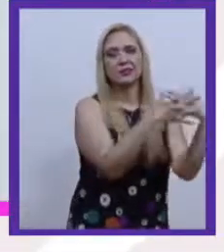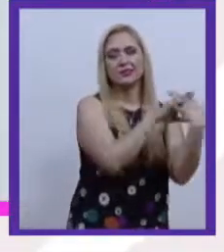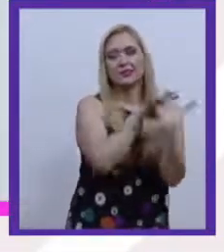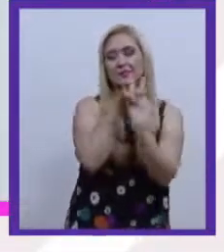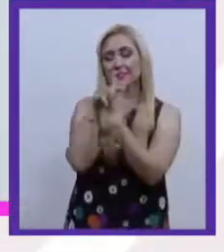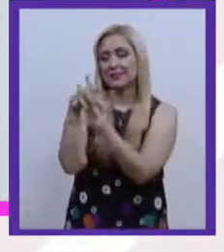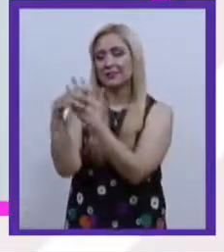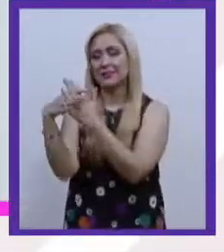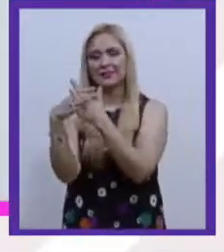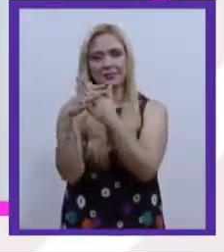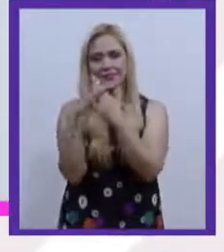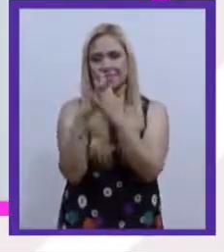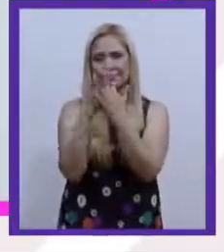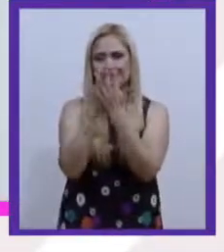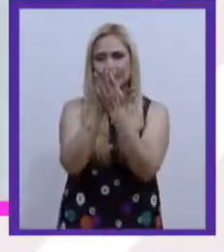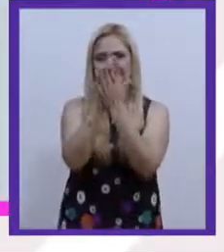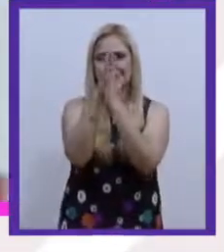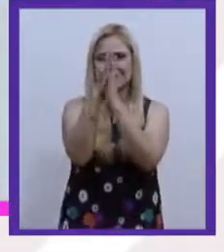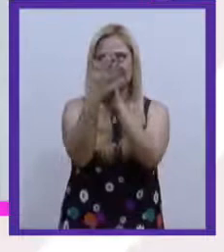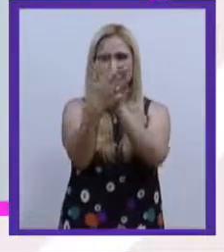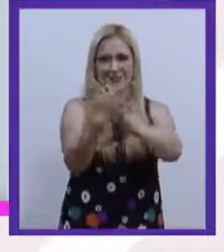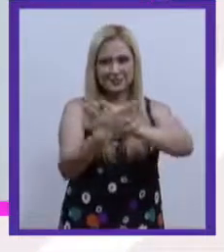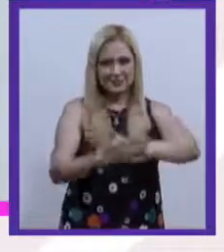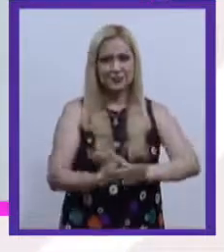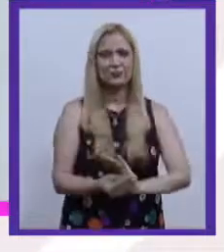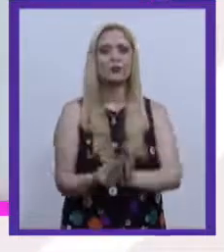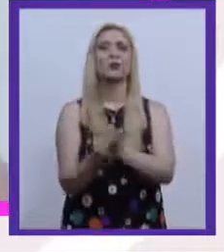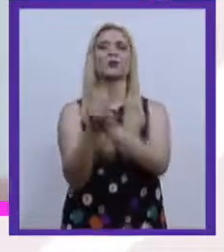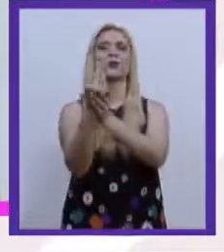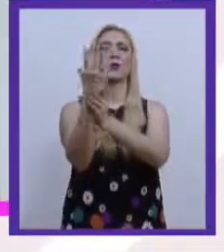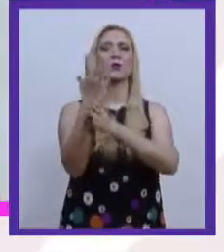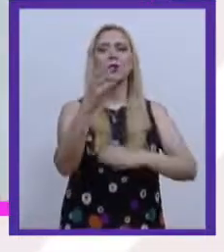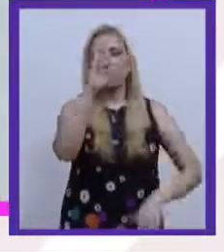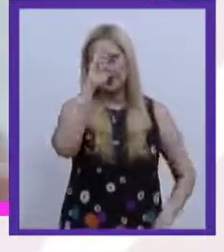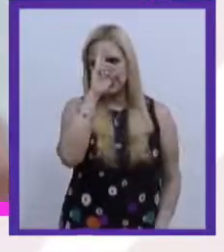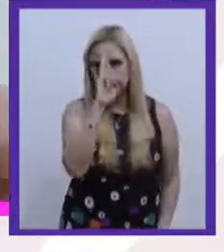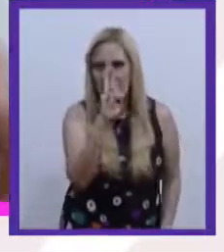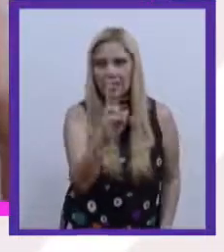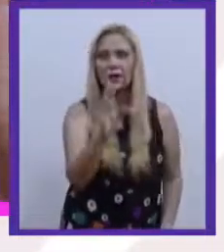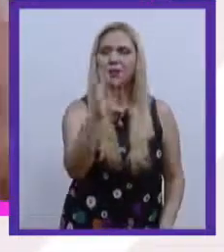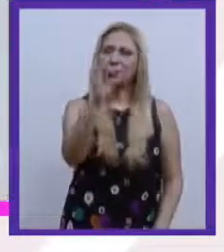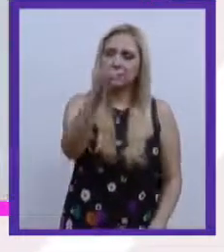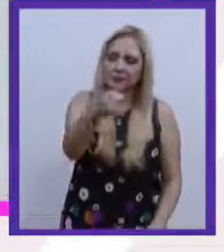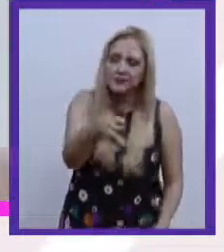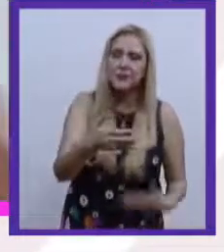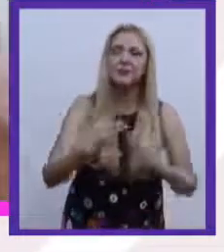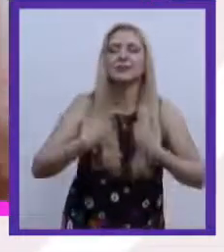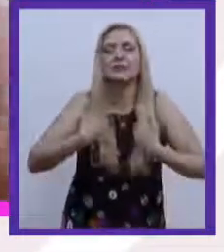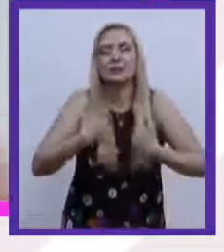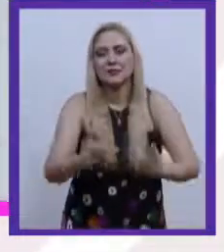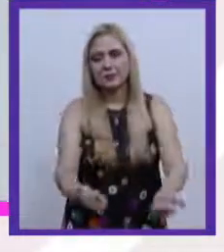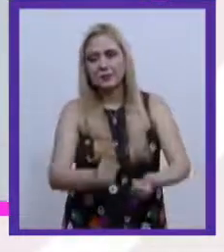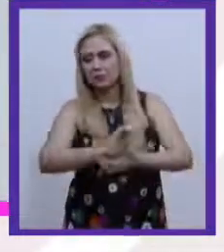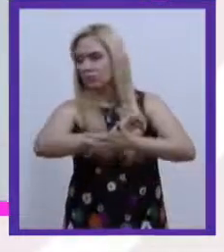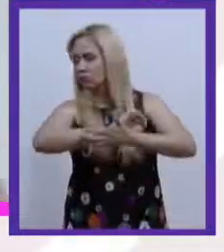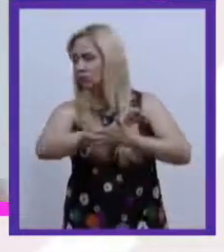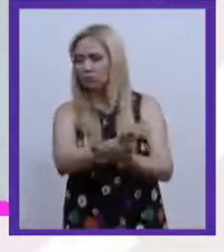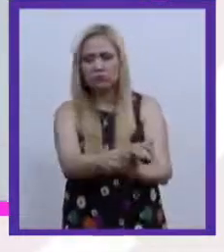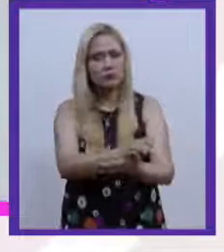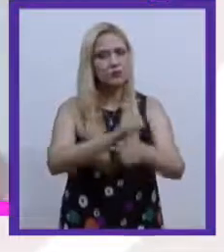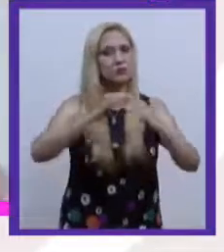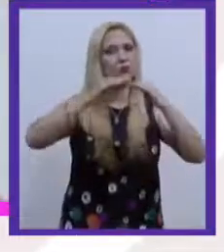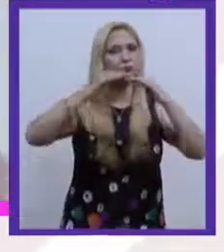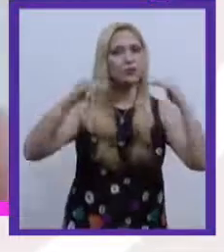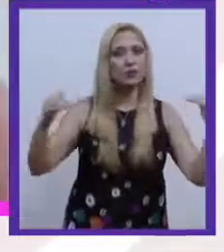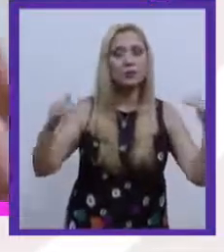nuevo modelo de valores, ¿no? La tolerancia, el respeto, la no discriminación, la igualdad, digamos,